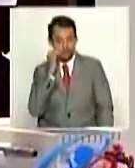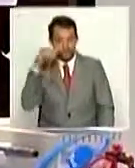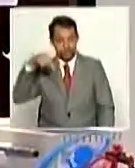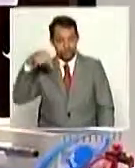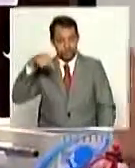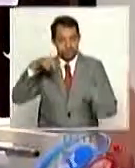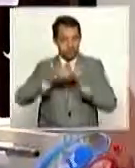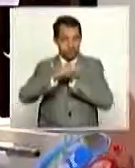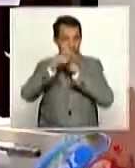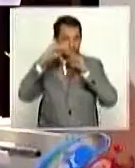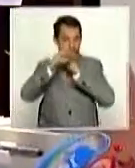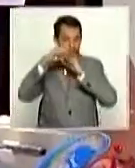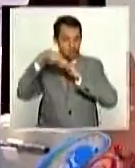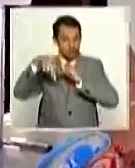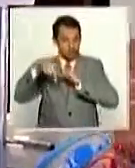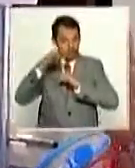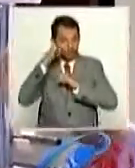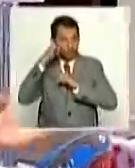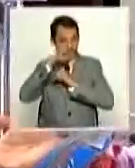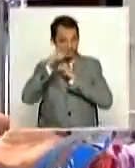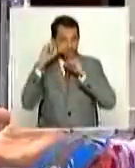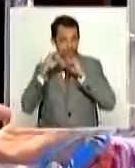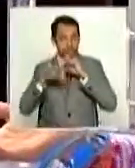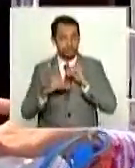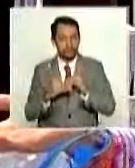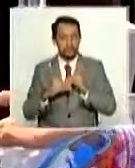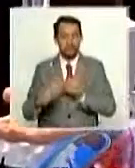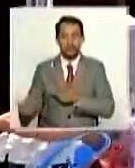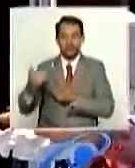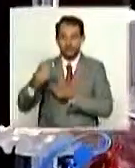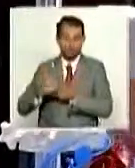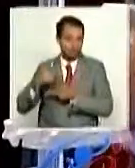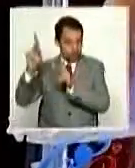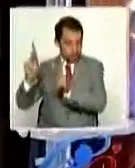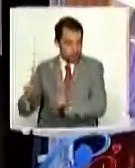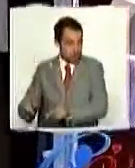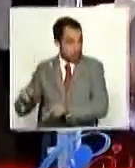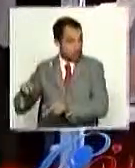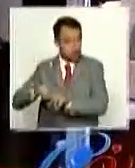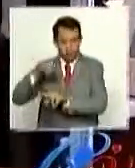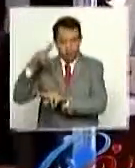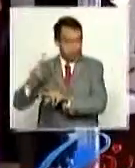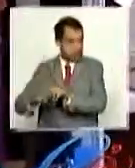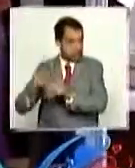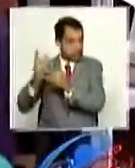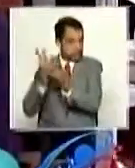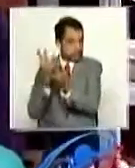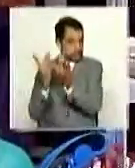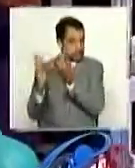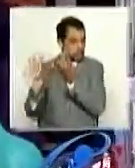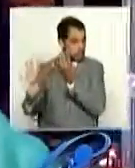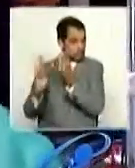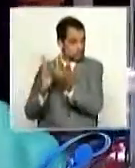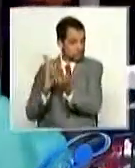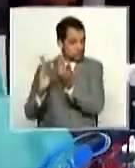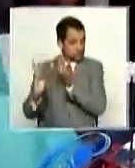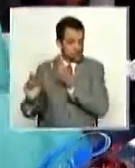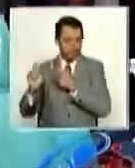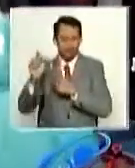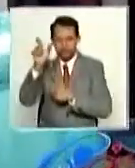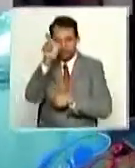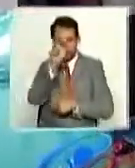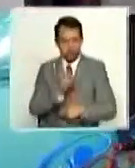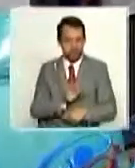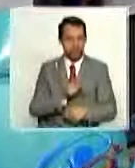mañana, tenemos ya pacientes que llegan a la consulta normal, pero siempre se hace ese filtro. Doctor Efraín, bienvenido con